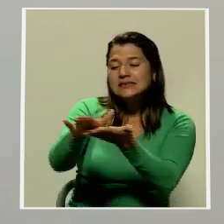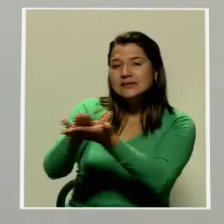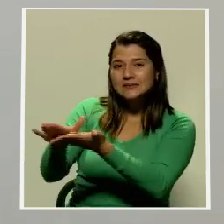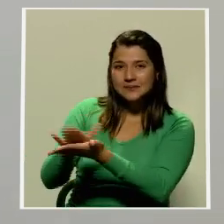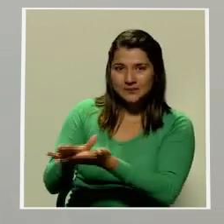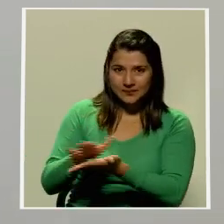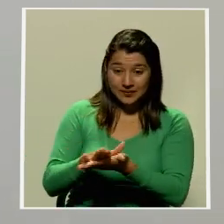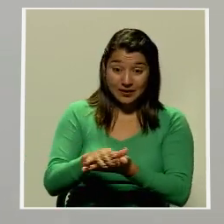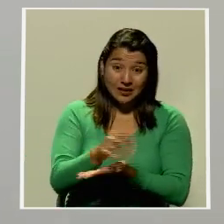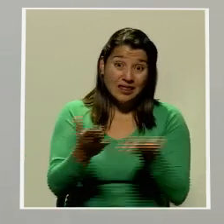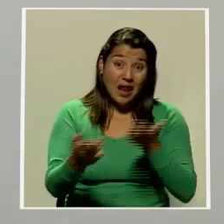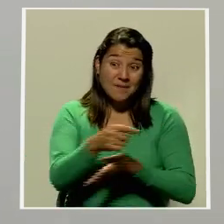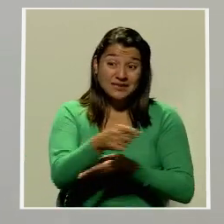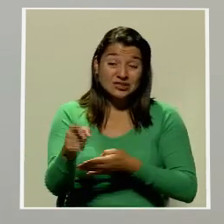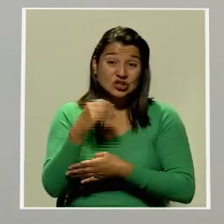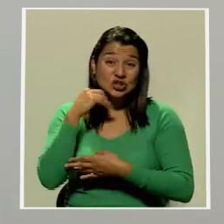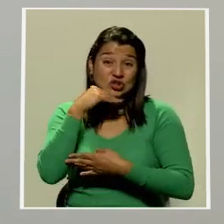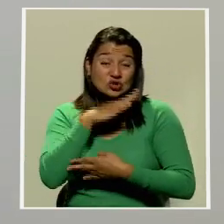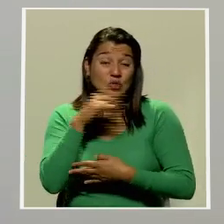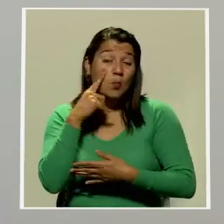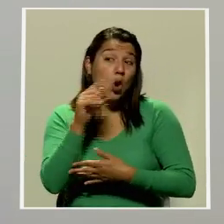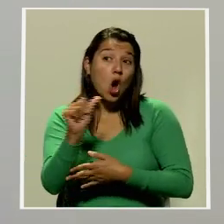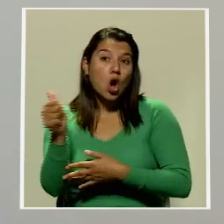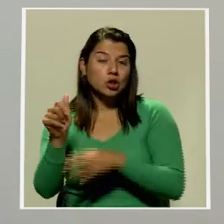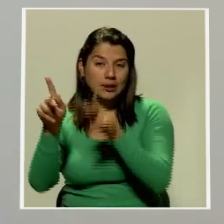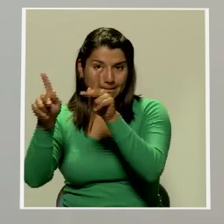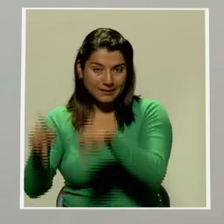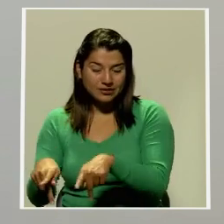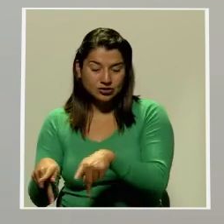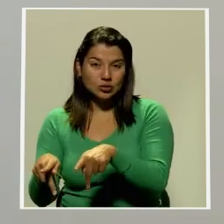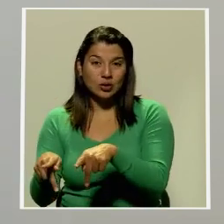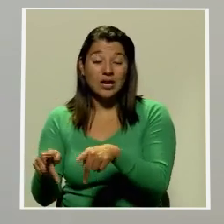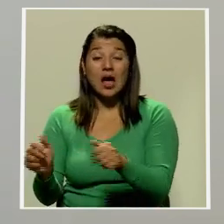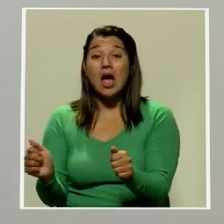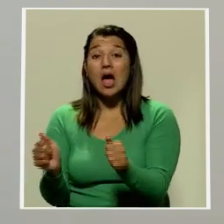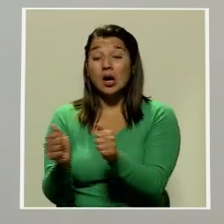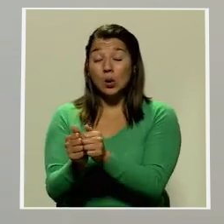haber sido contaminados por alguna persona con